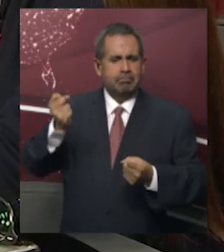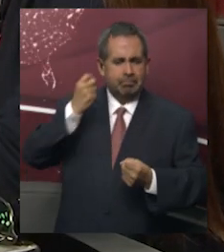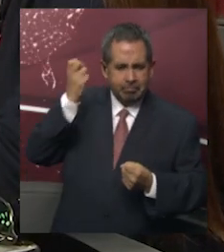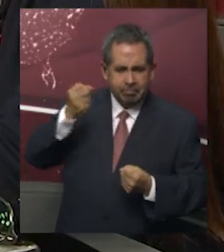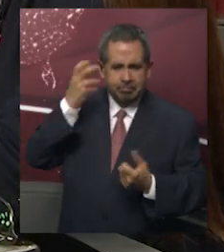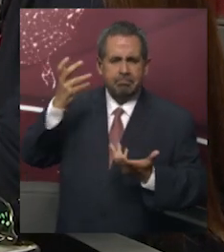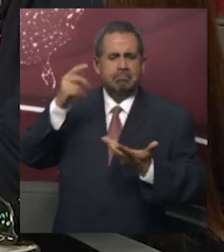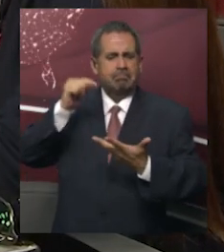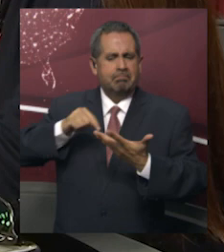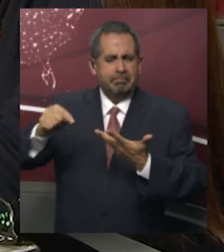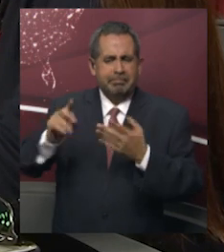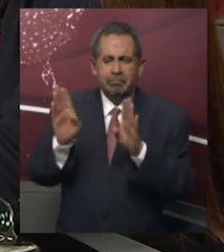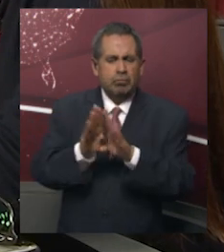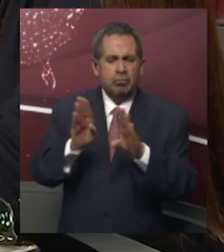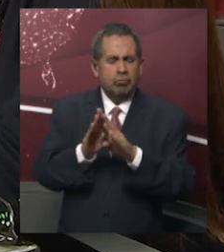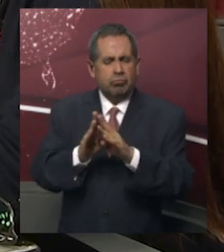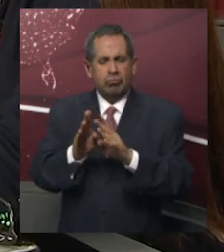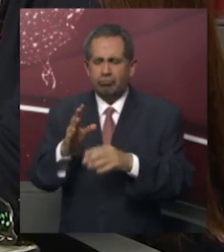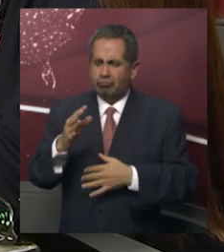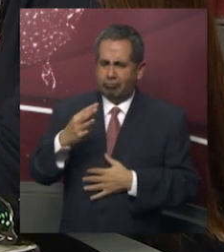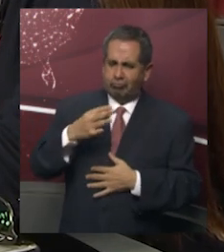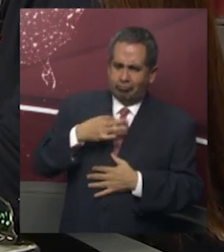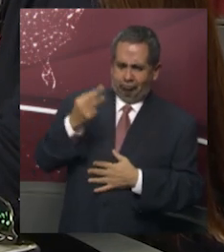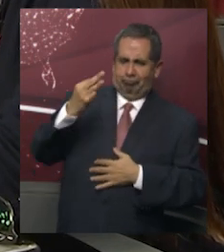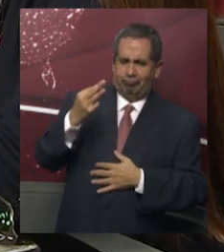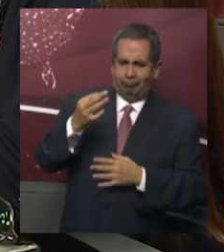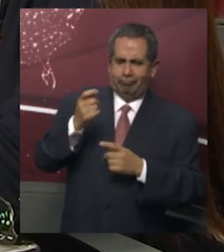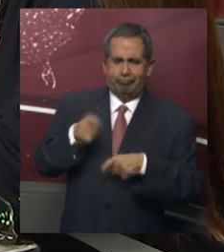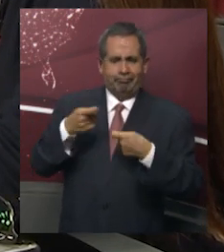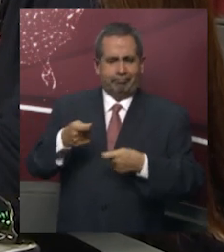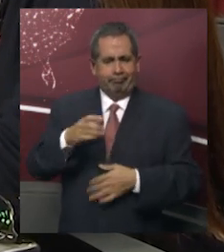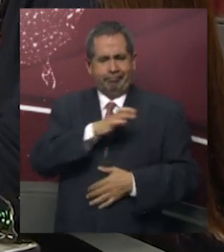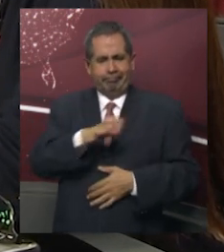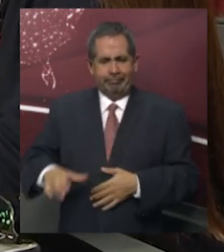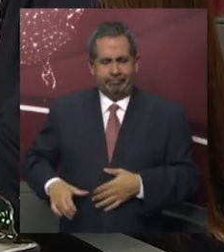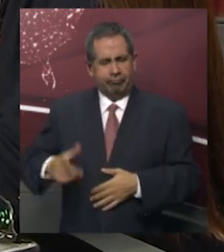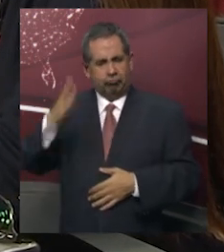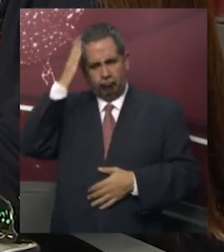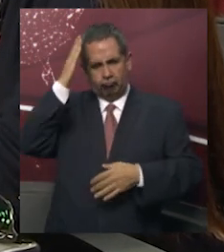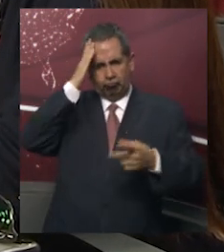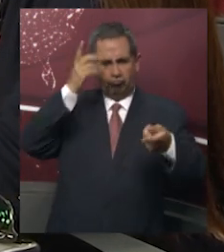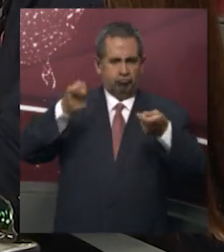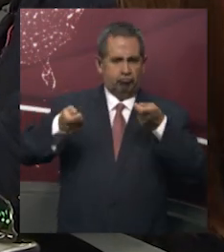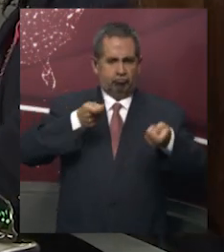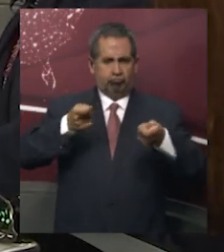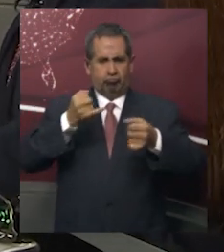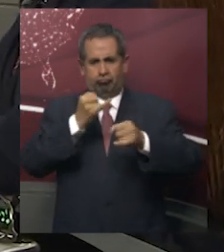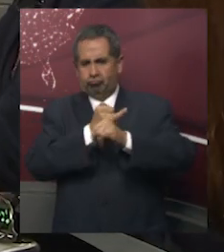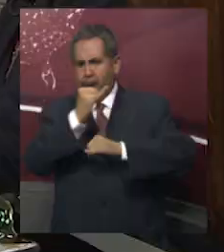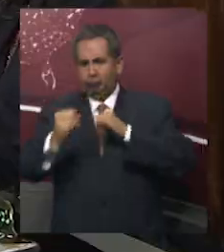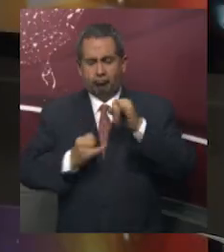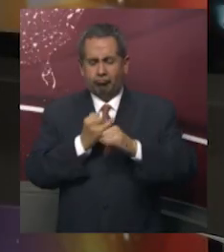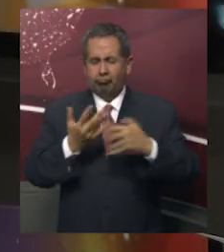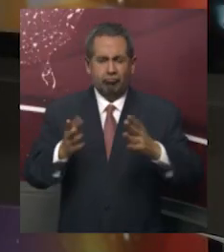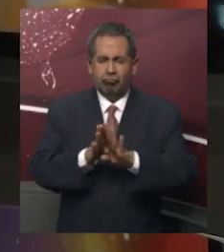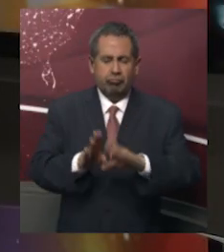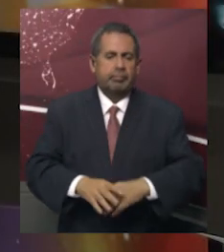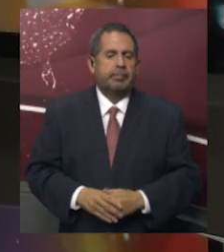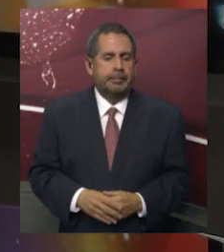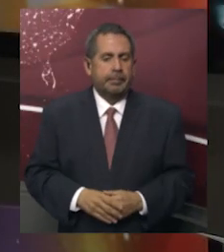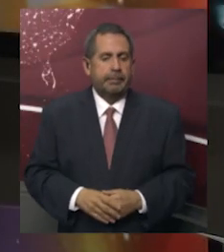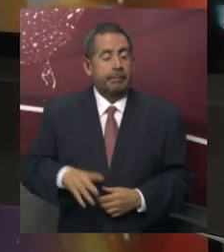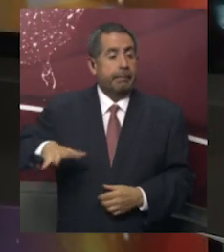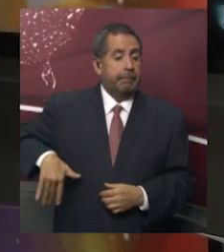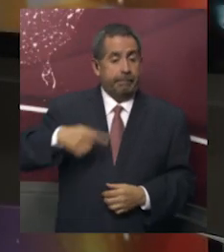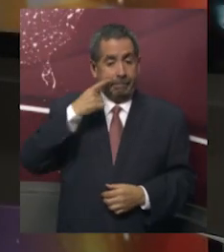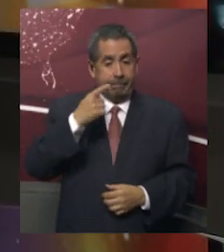fue el asunto? ¿Cómo fue que recibió la noticia que la habían candidateado para dirigir un organismo internacional? Pues mira, como comentabas,